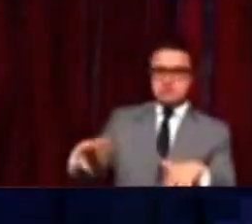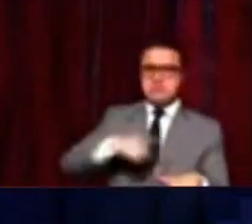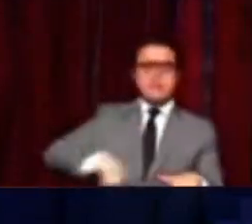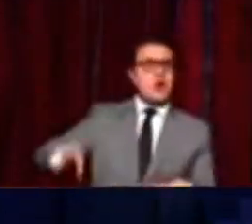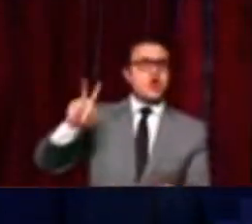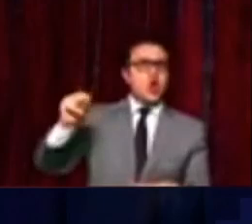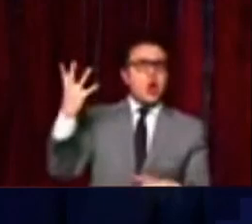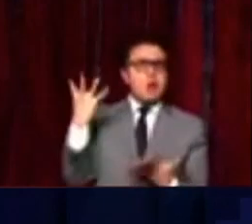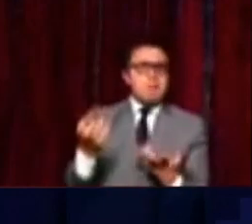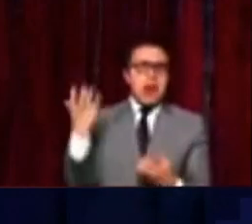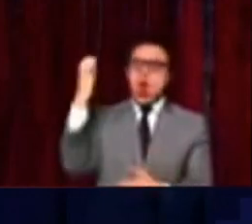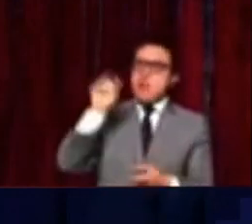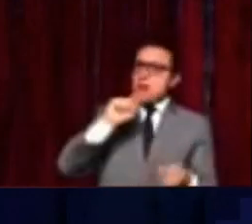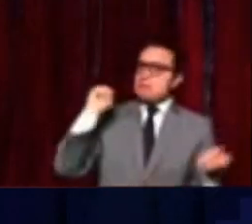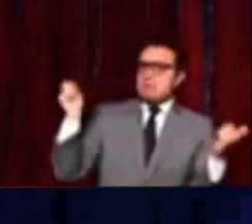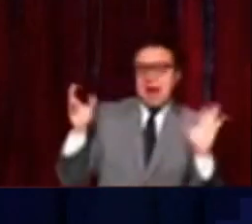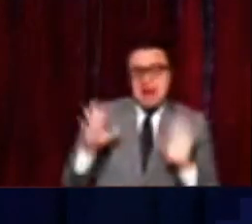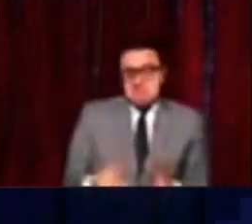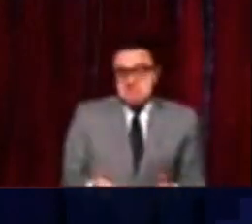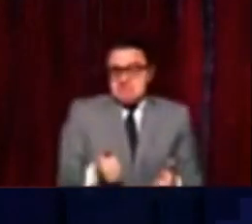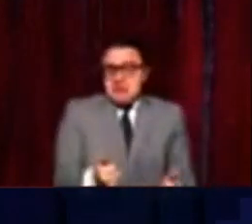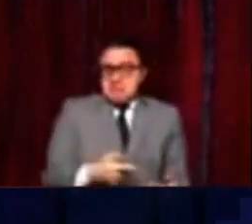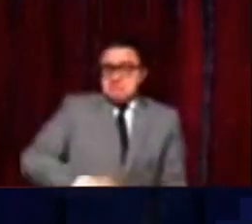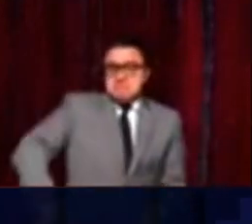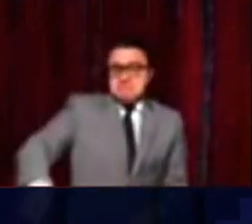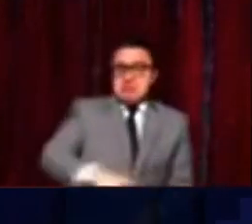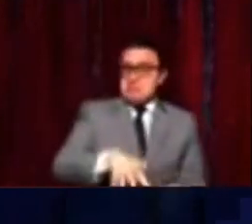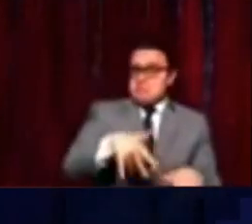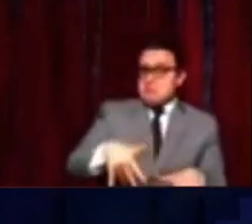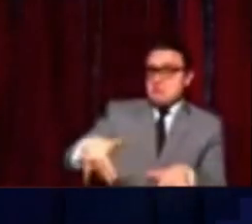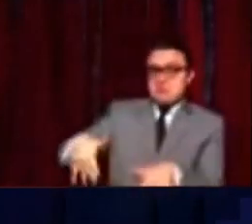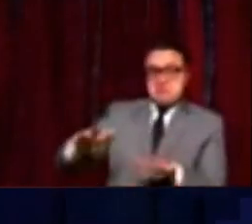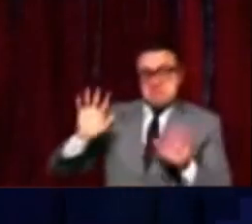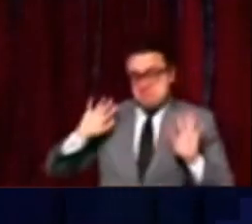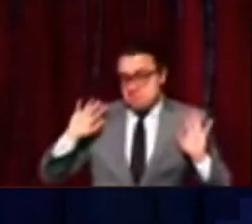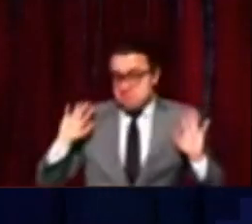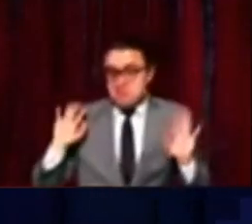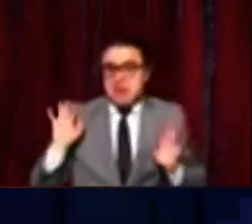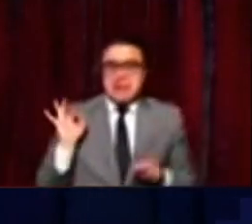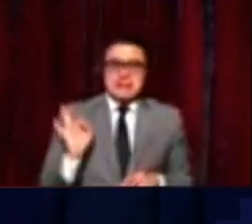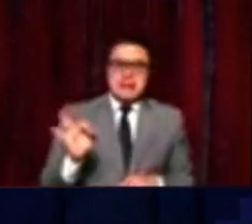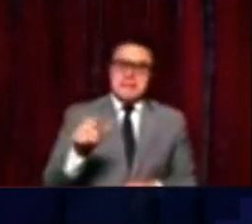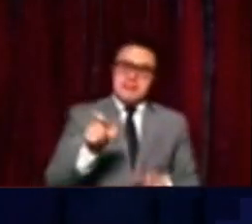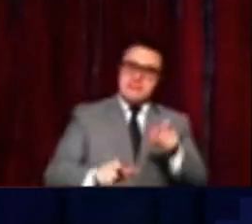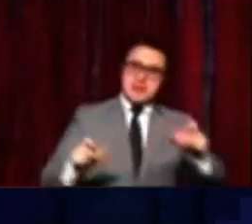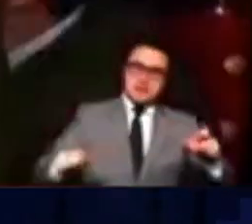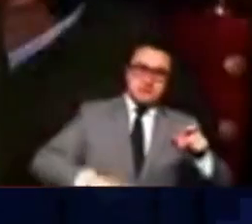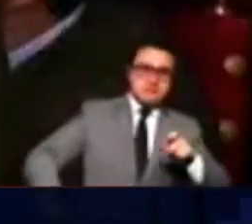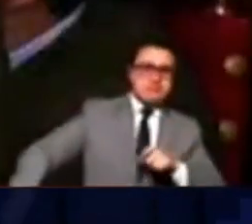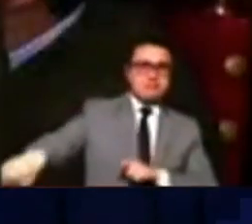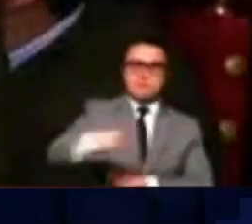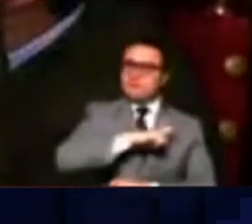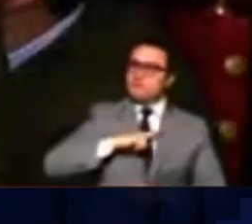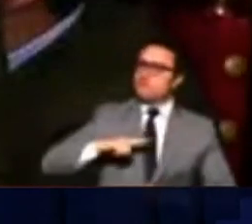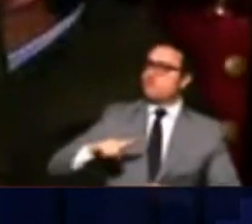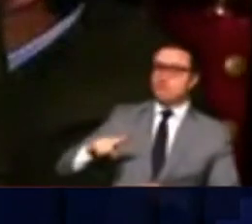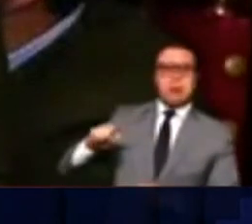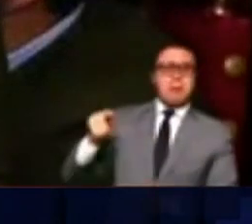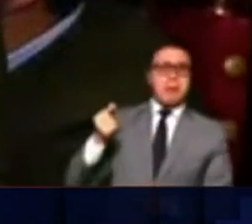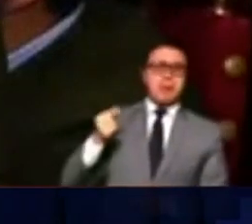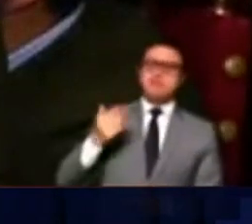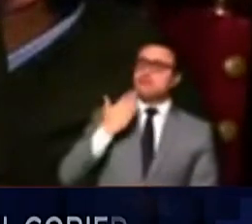cambiar el país, está bien. Siempre habrá fuerzas que saliendo de los privilegios no